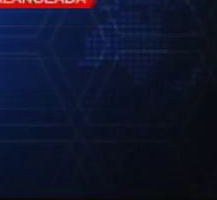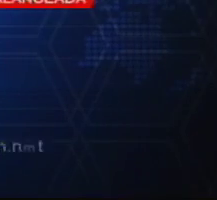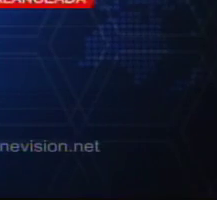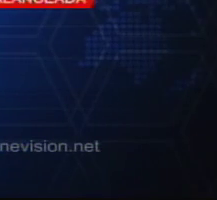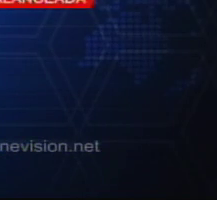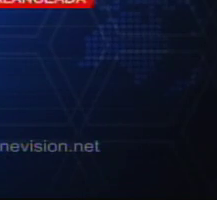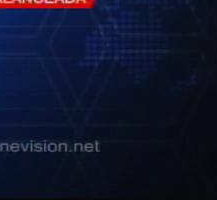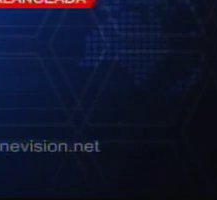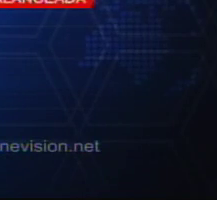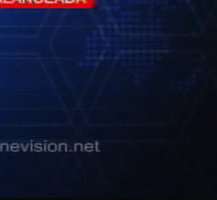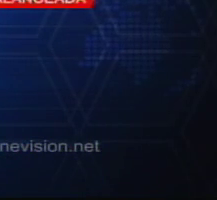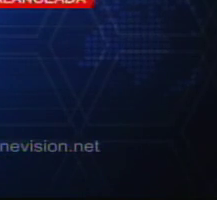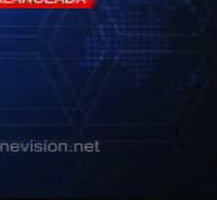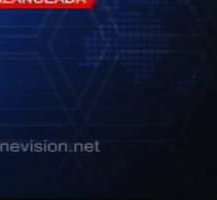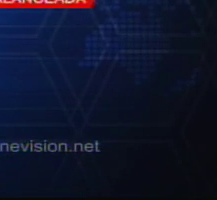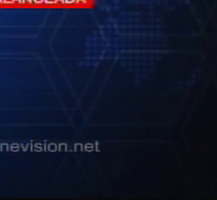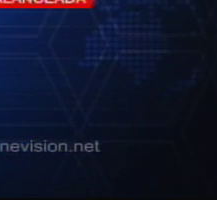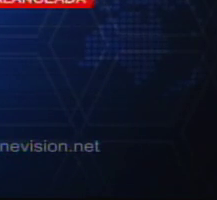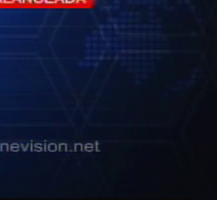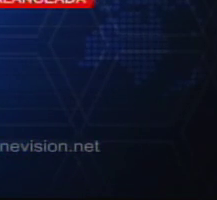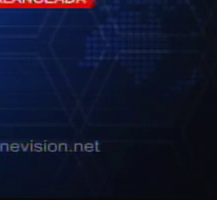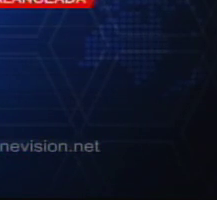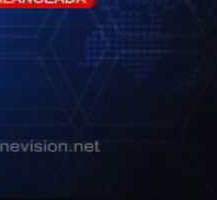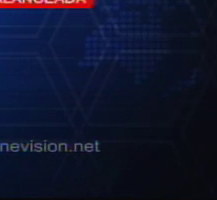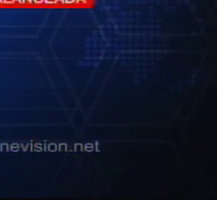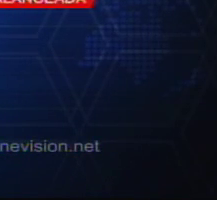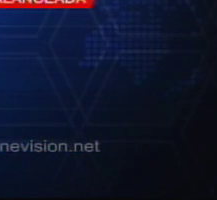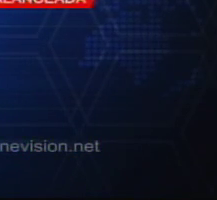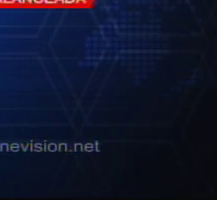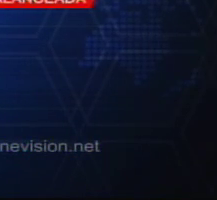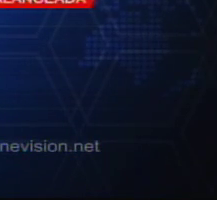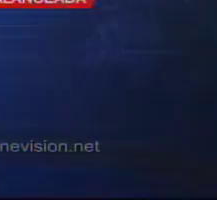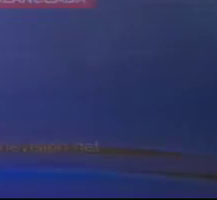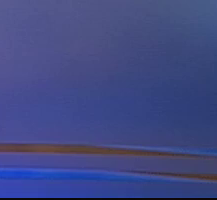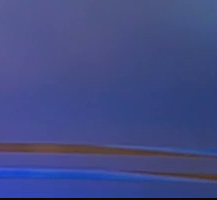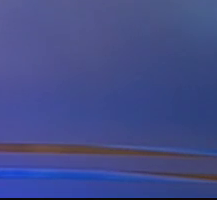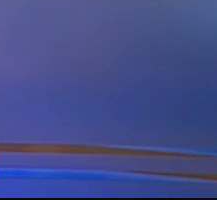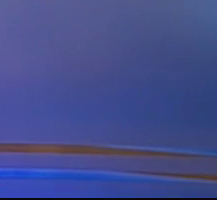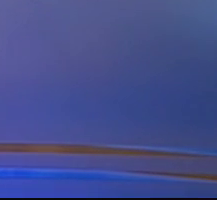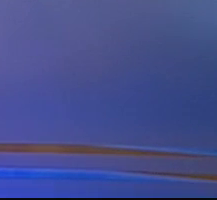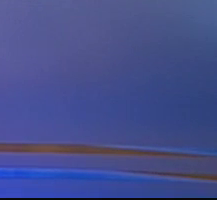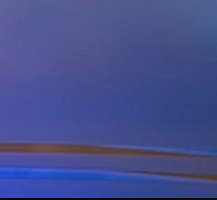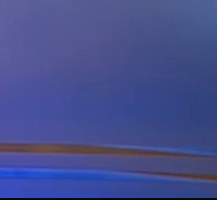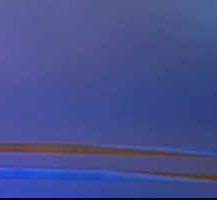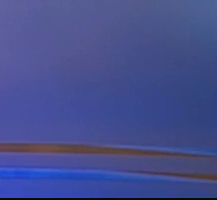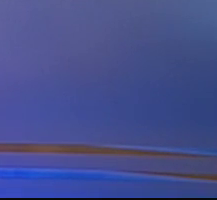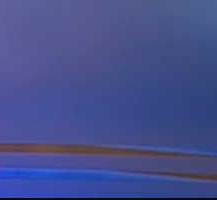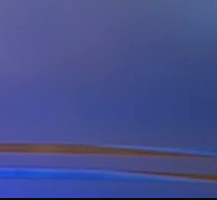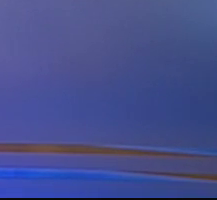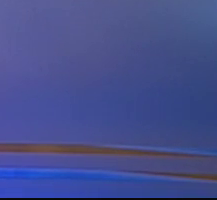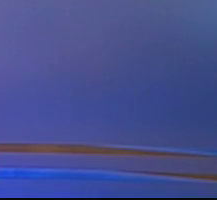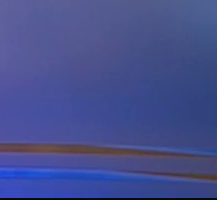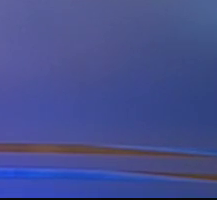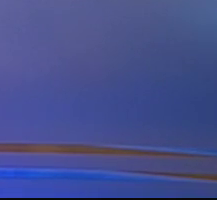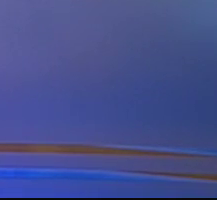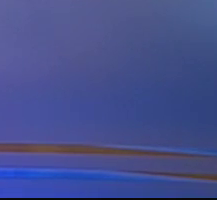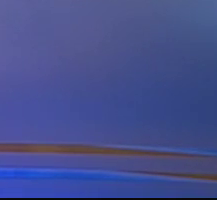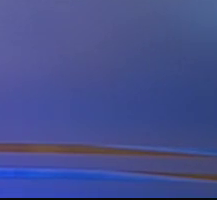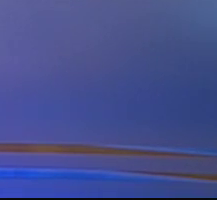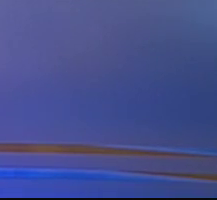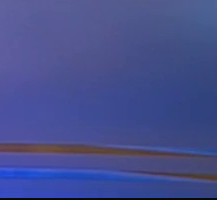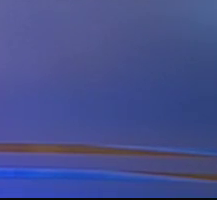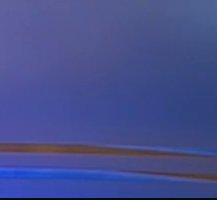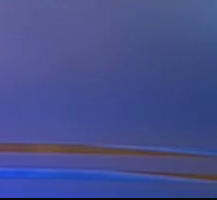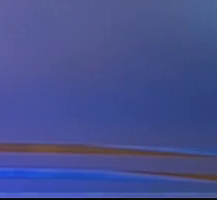Noticiero Venevisión. Información justa y balanceada. El ministro para la Defensa, general en jefe